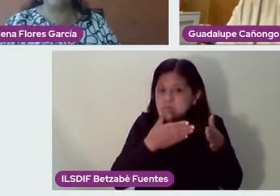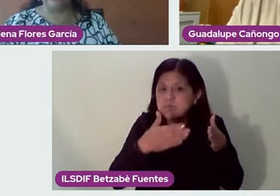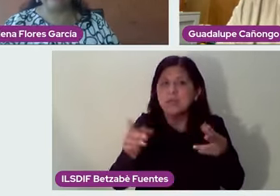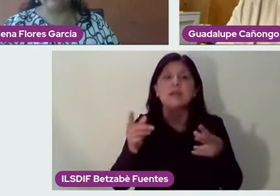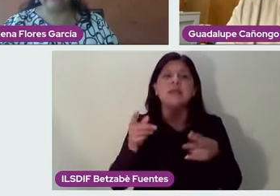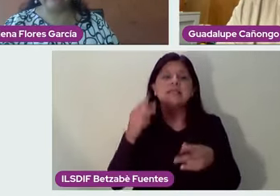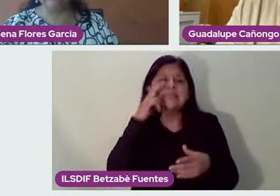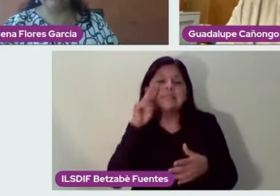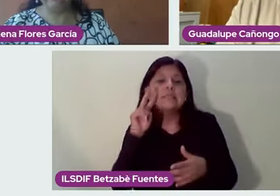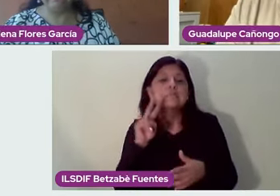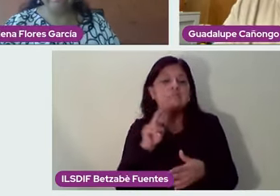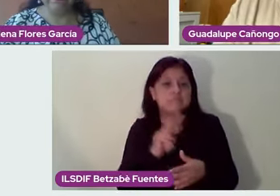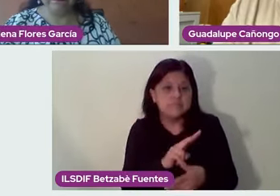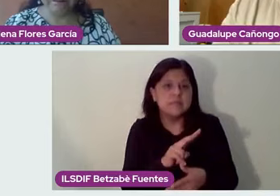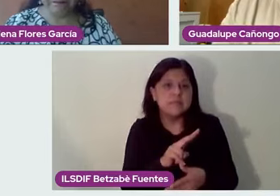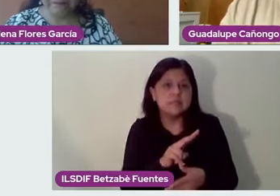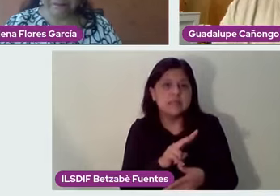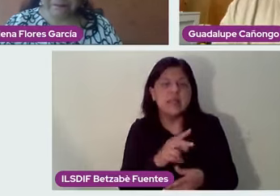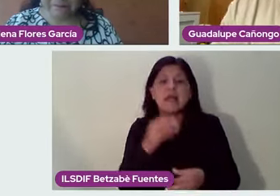personas mayores.